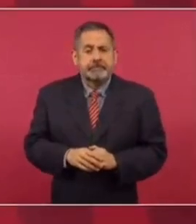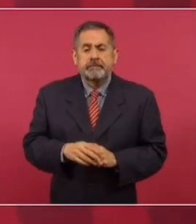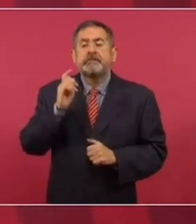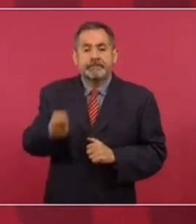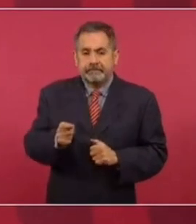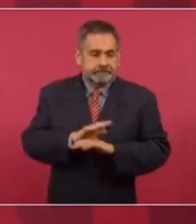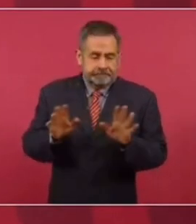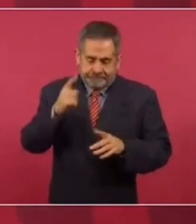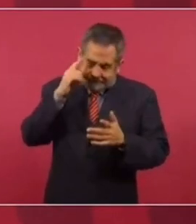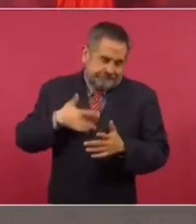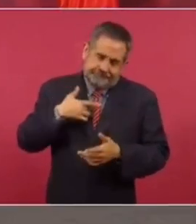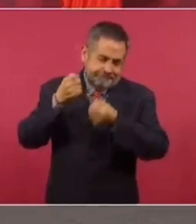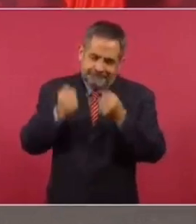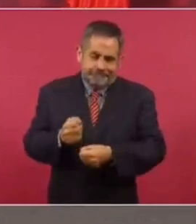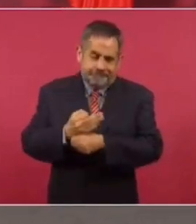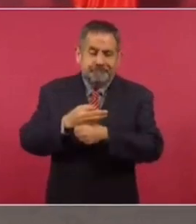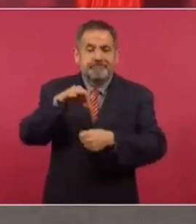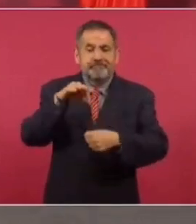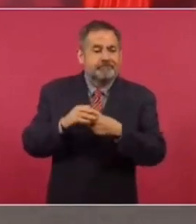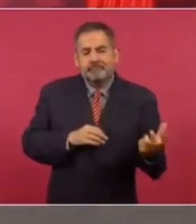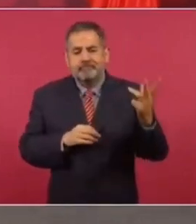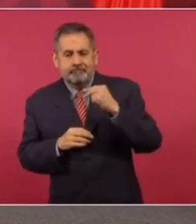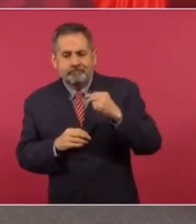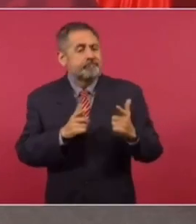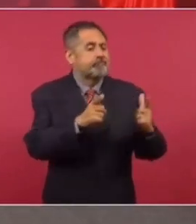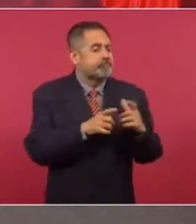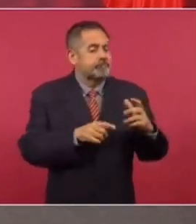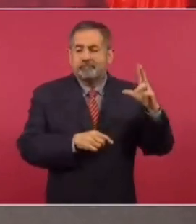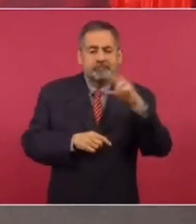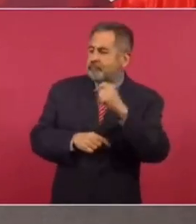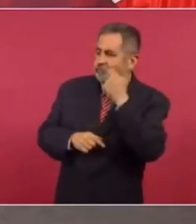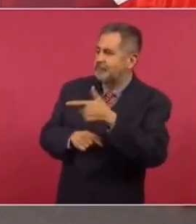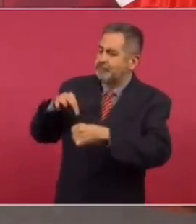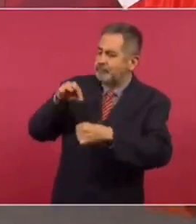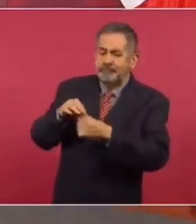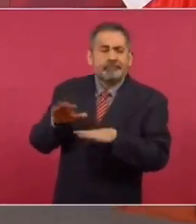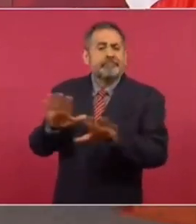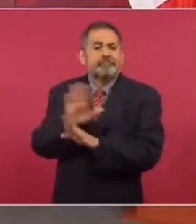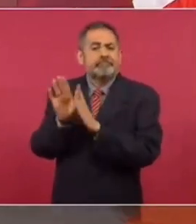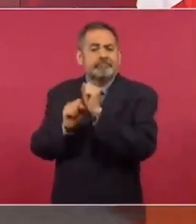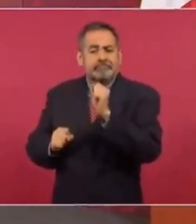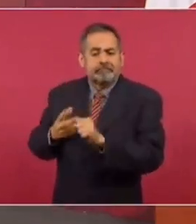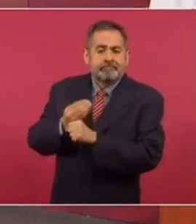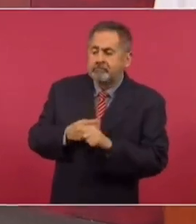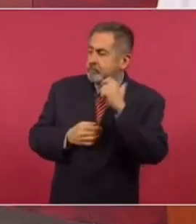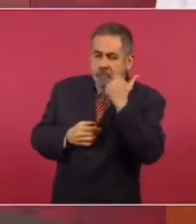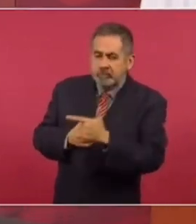como hecho de que el bloque conservador no quiere que